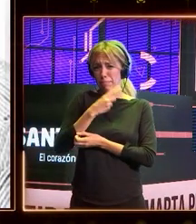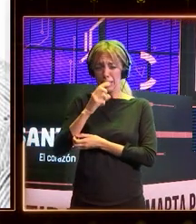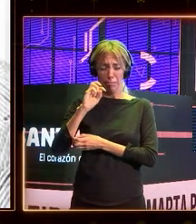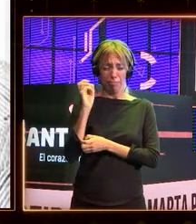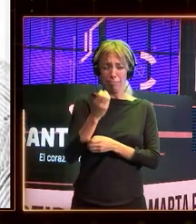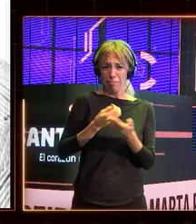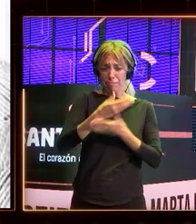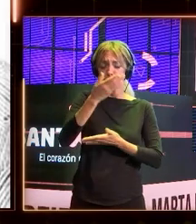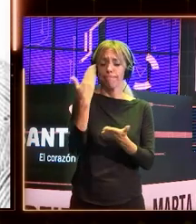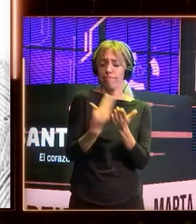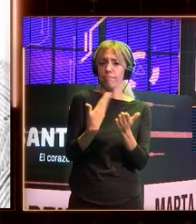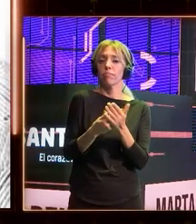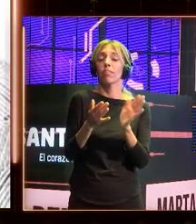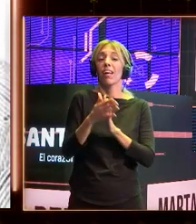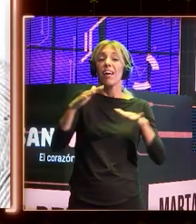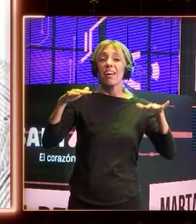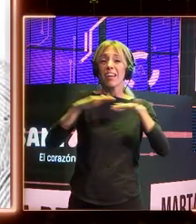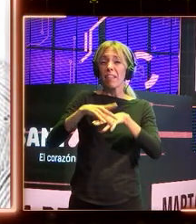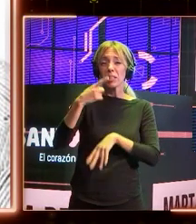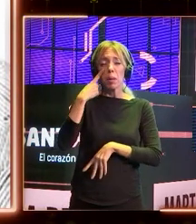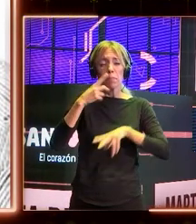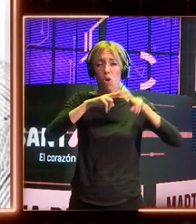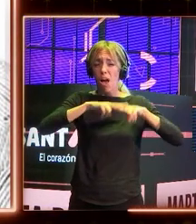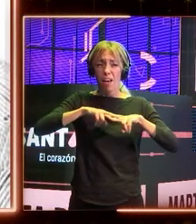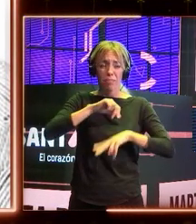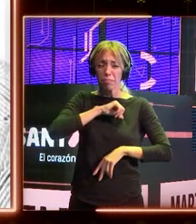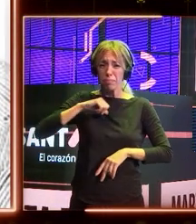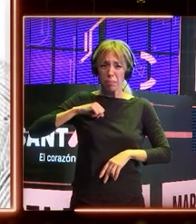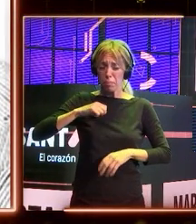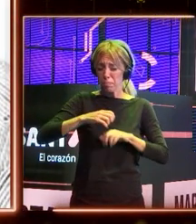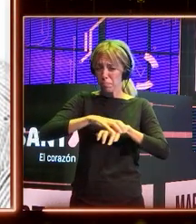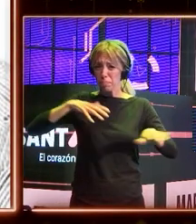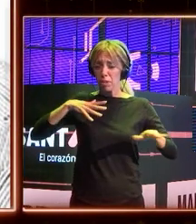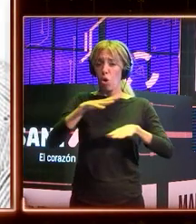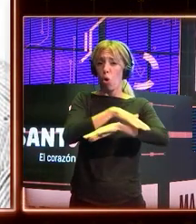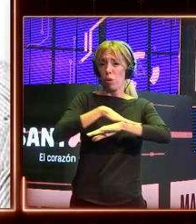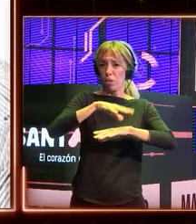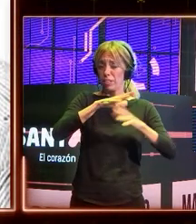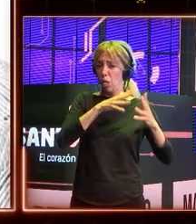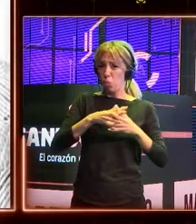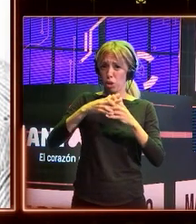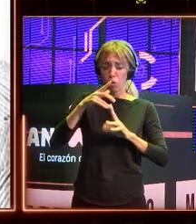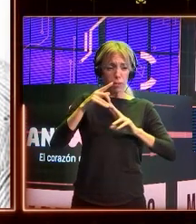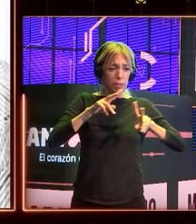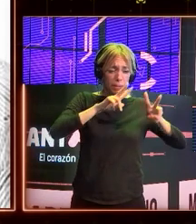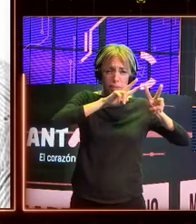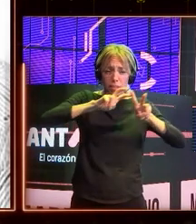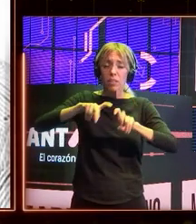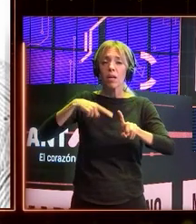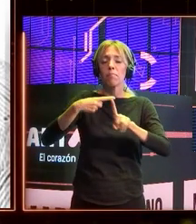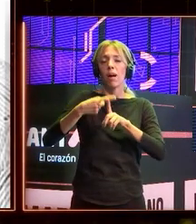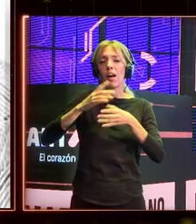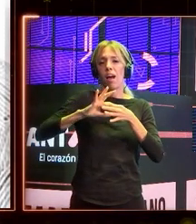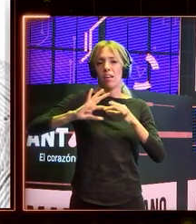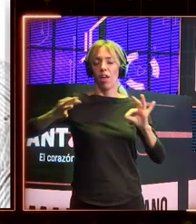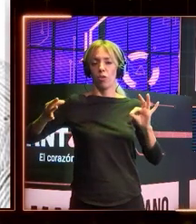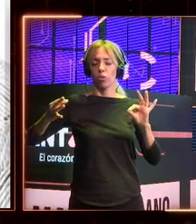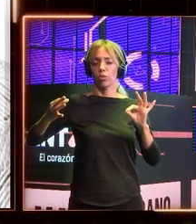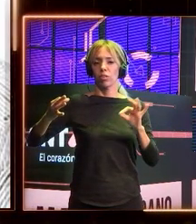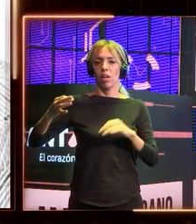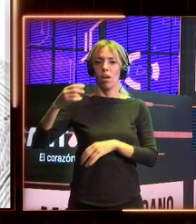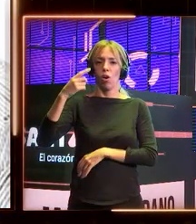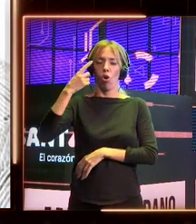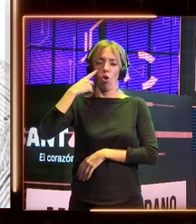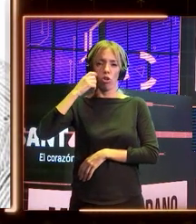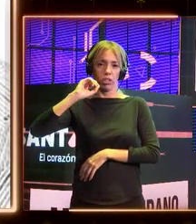de la red de espionaje masivo del gobierno estadounidense y de todos sus aliados de la Alianza de los 5 ojos, que